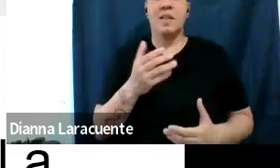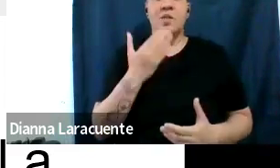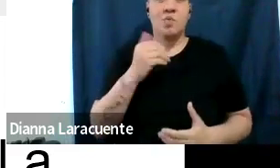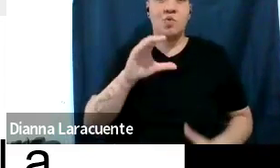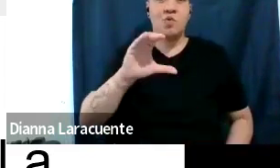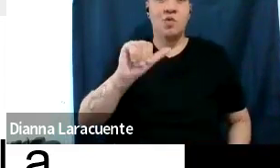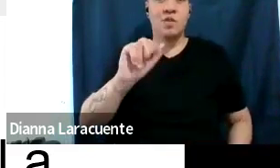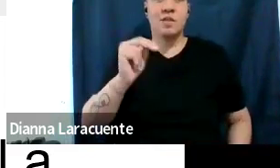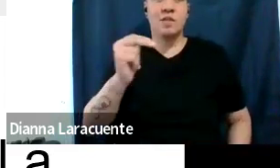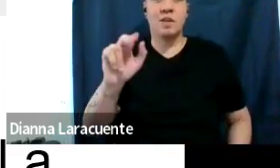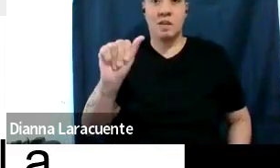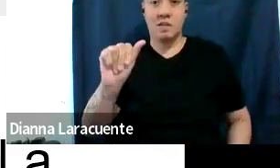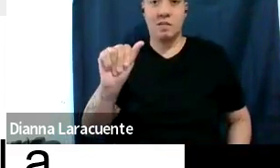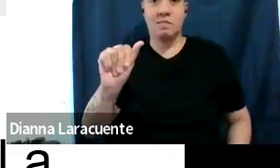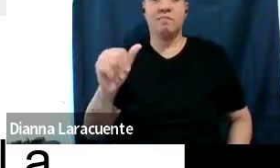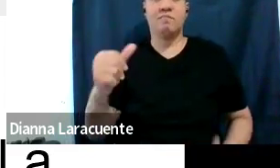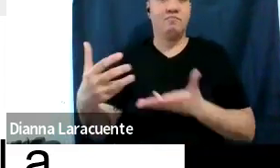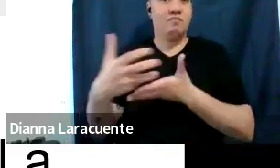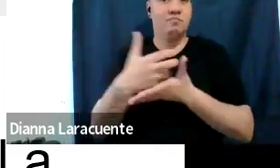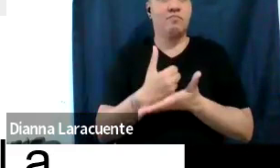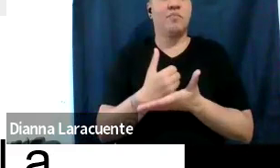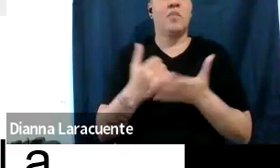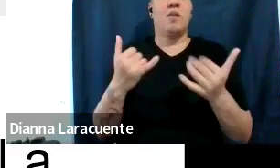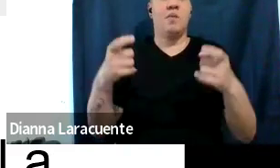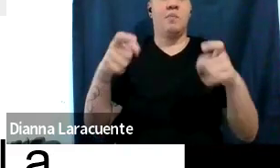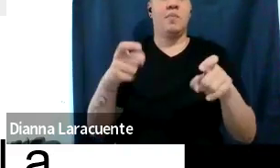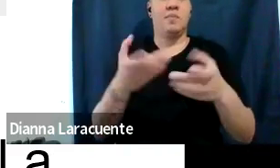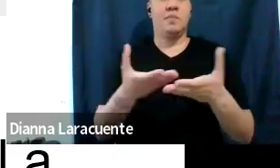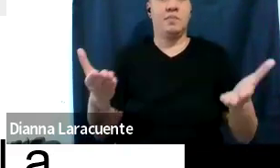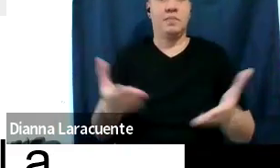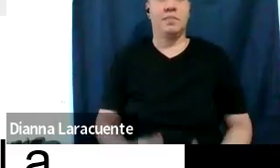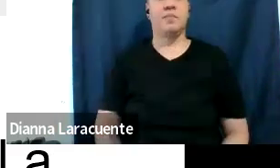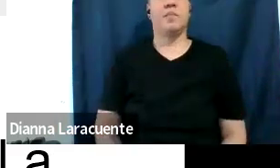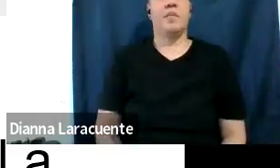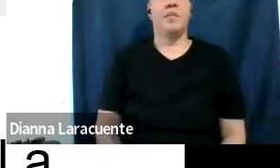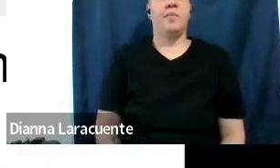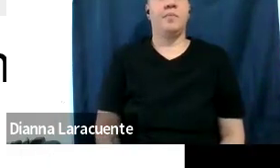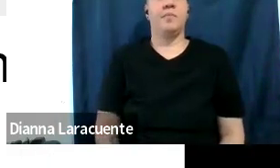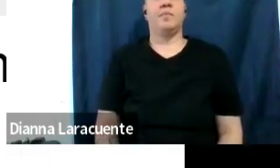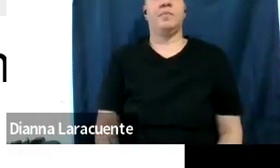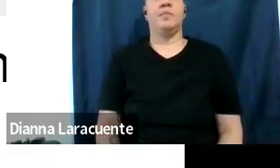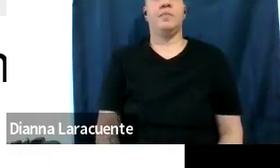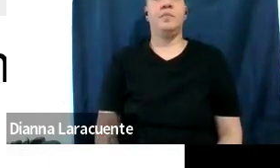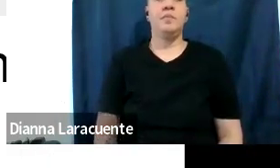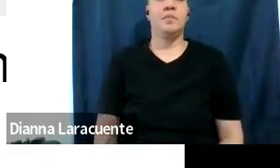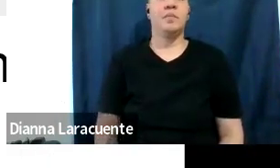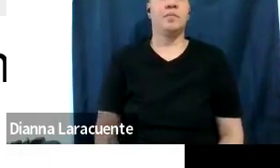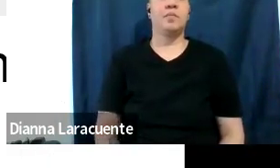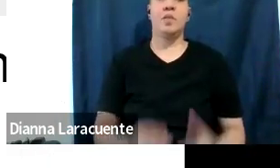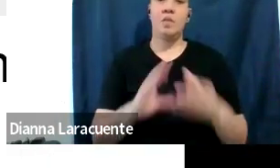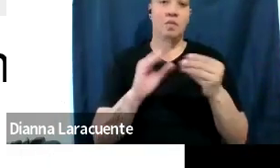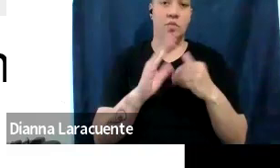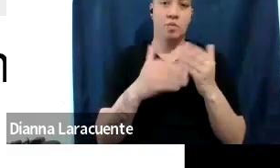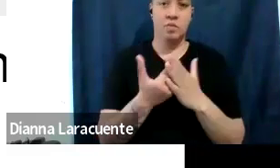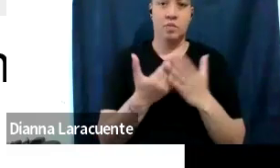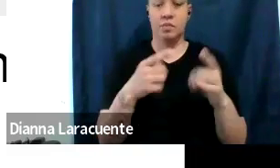ahí fue que ahora es que se va a poner peligrosa la cosa. Sigue. No les voy a contar todo lo que pasó con